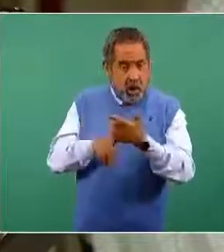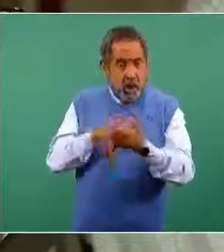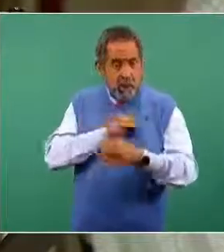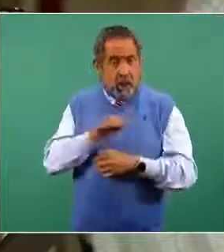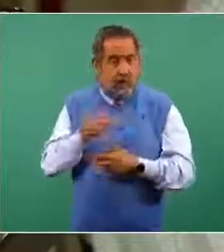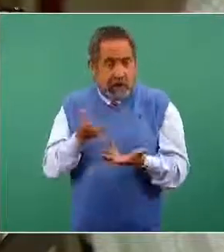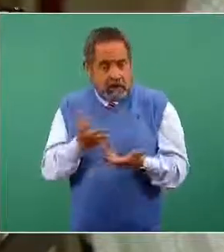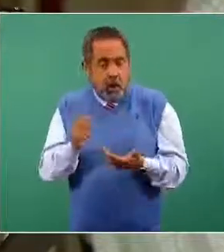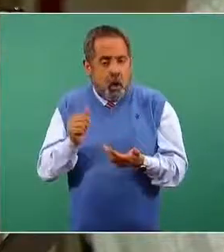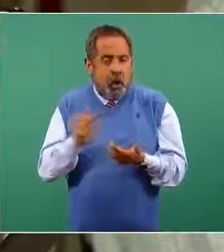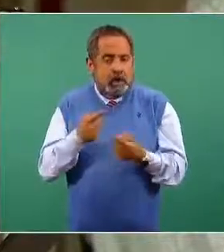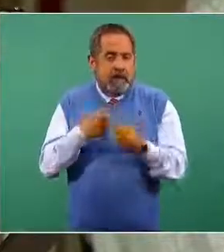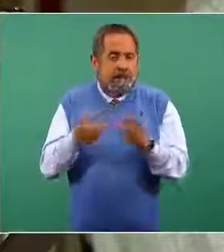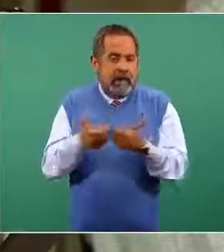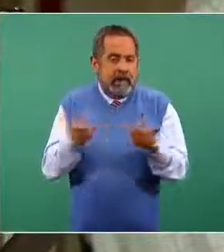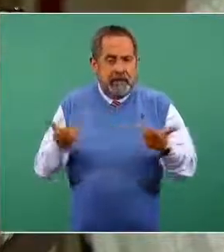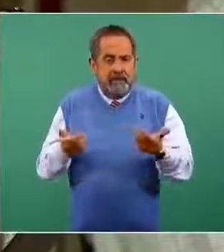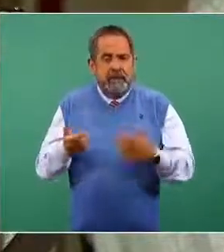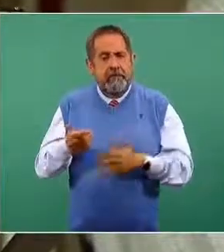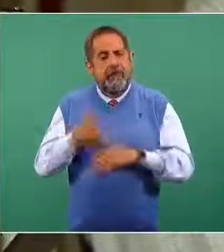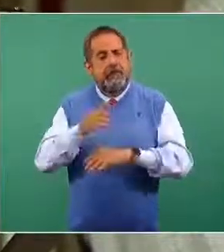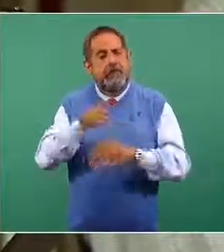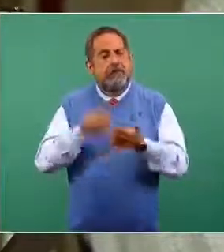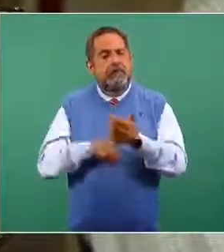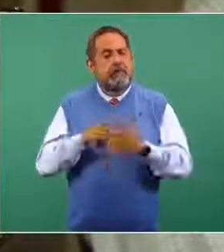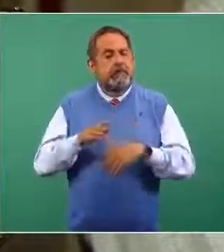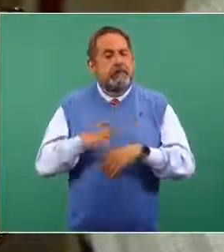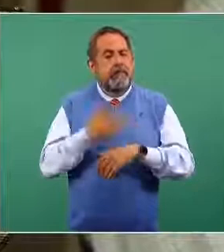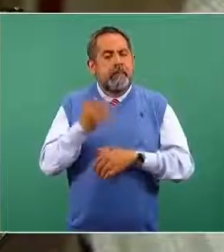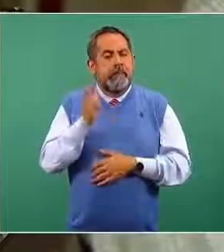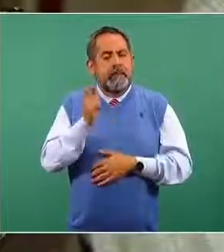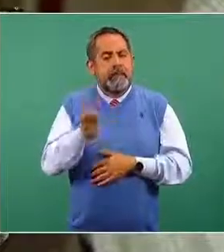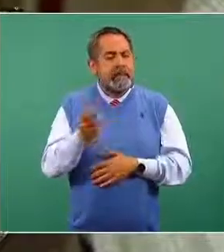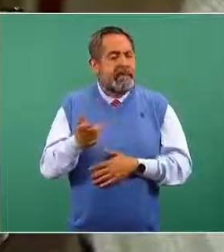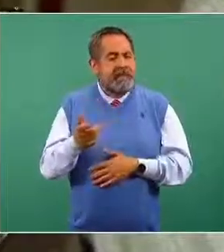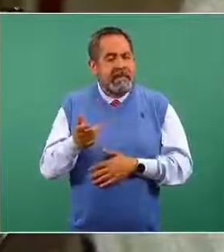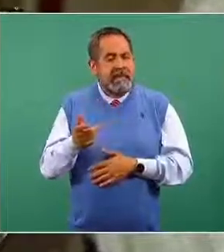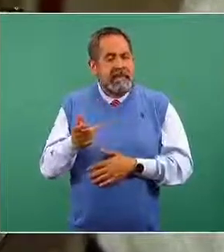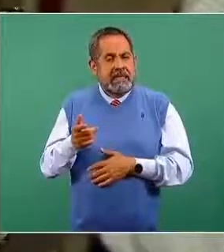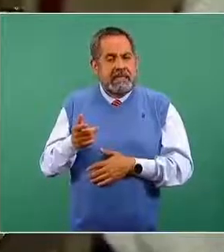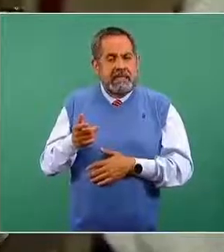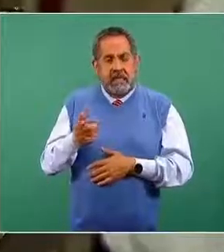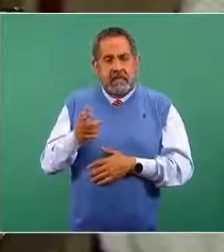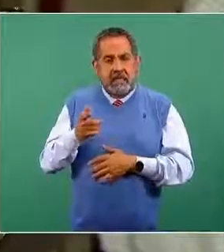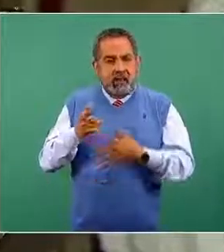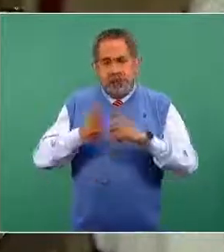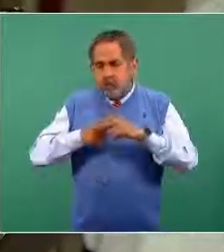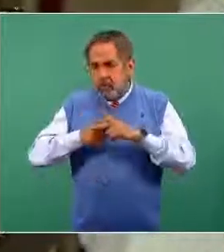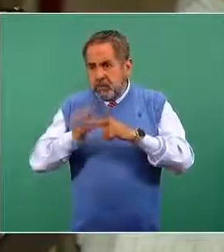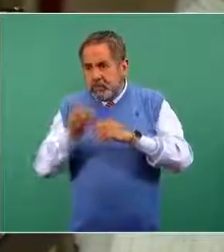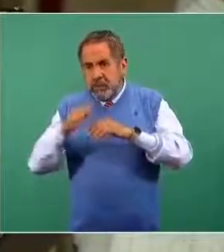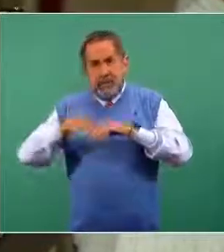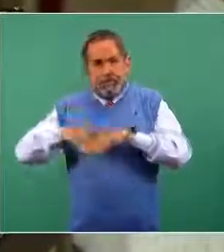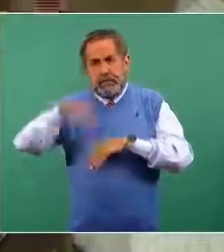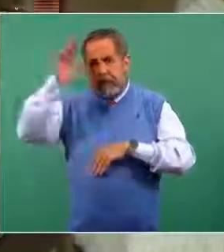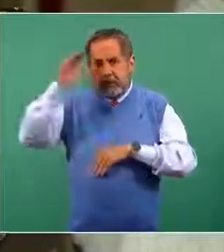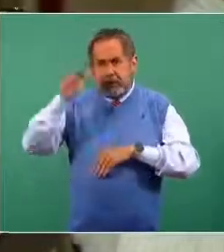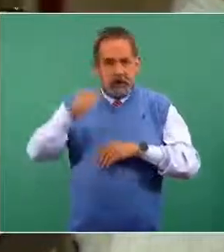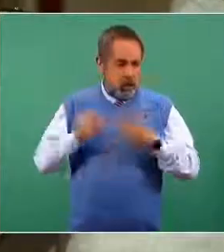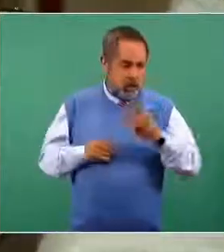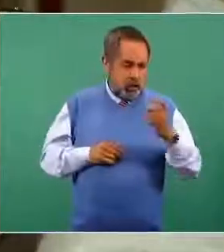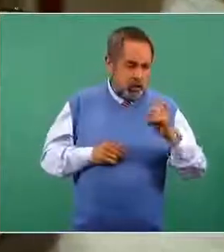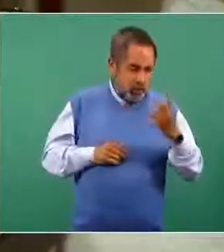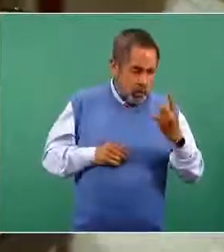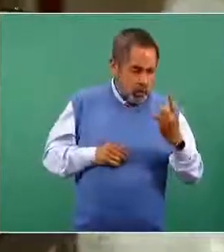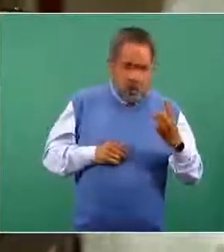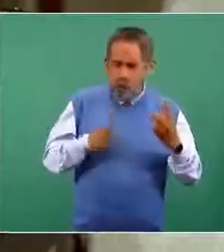o son dos cosas diferentes? Sobre todo también porque la cifra pues es mayor, o sea, es muy mayor entre los